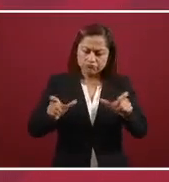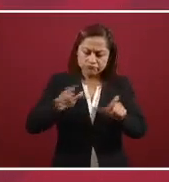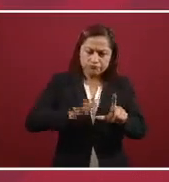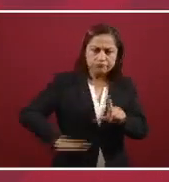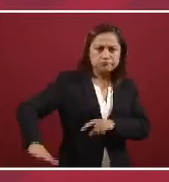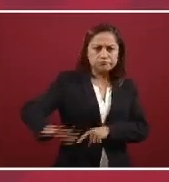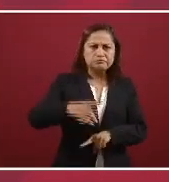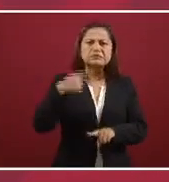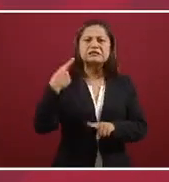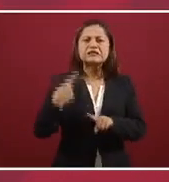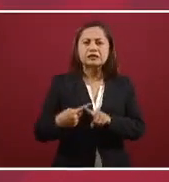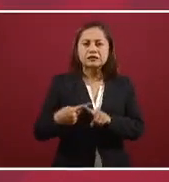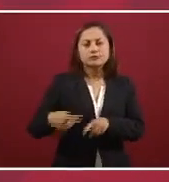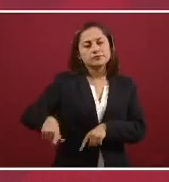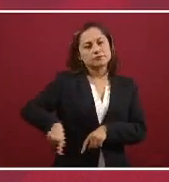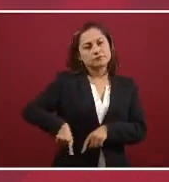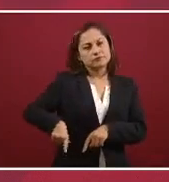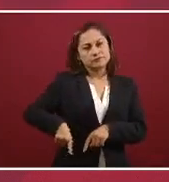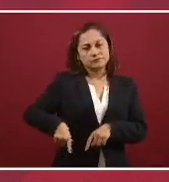No pueden haber grupos